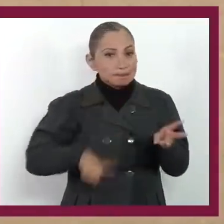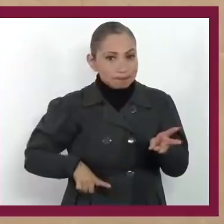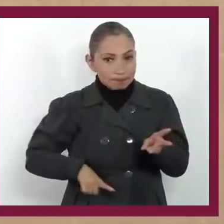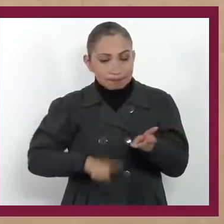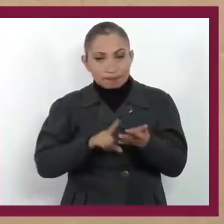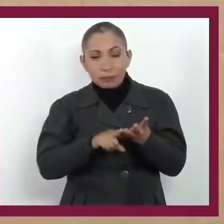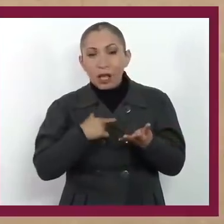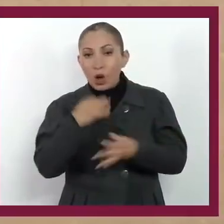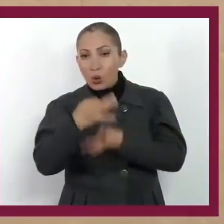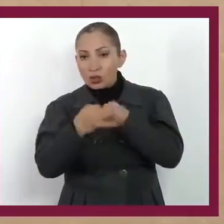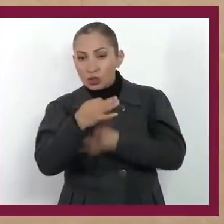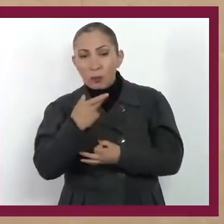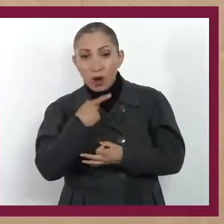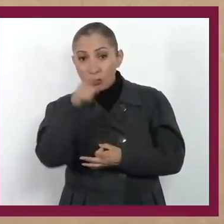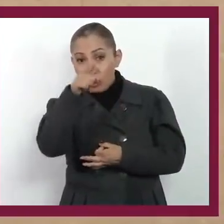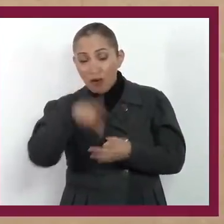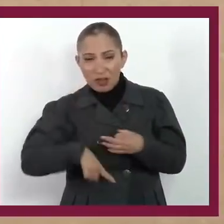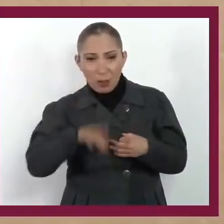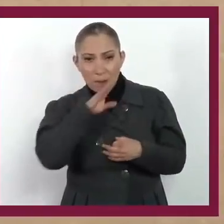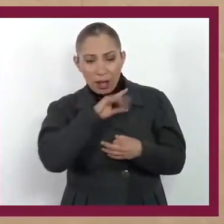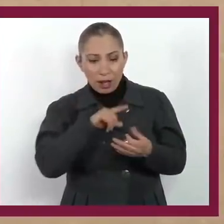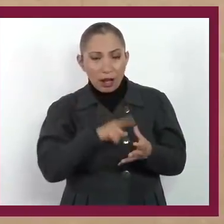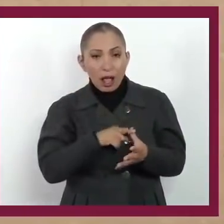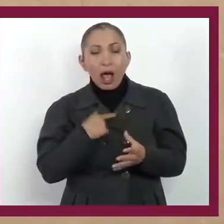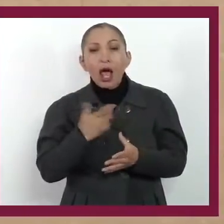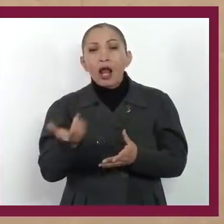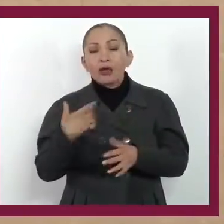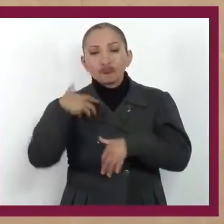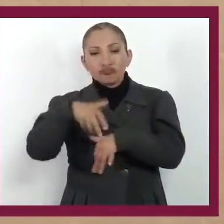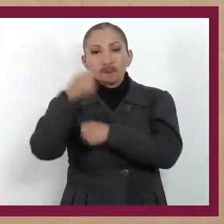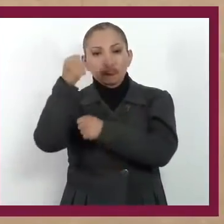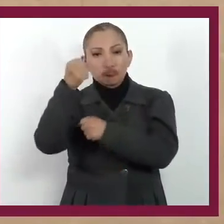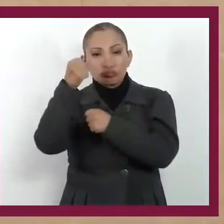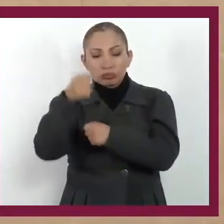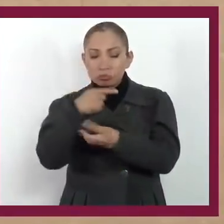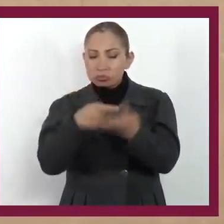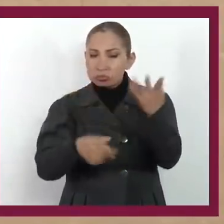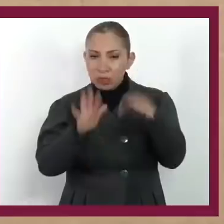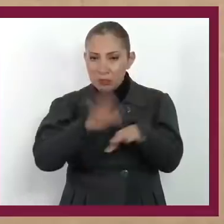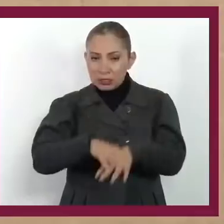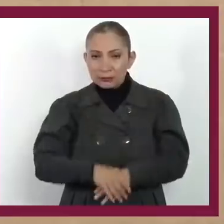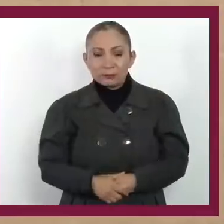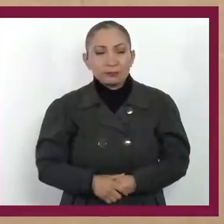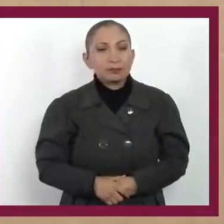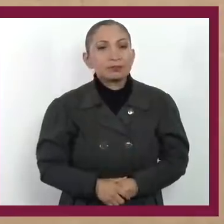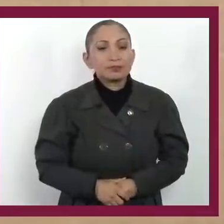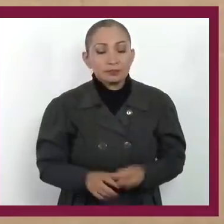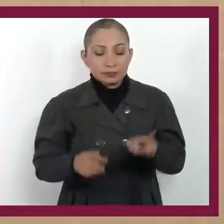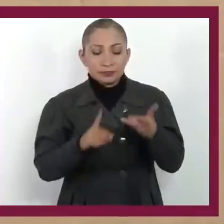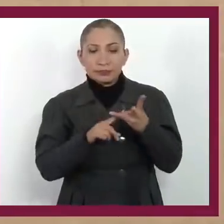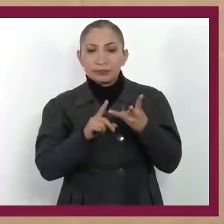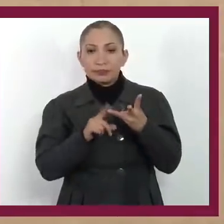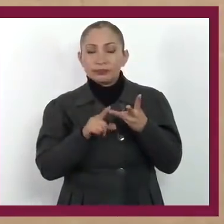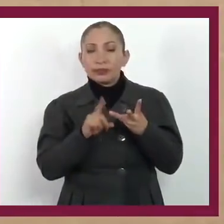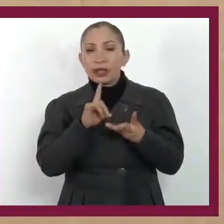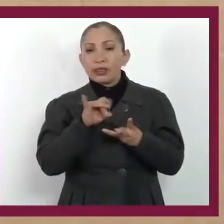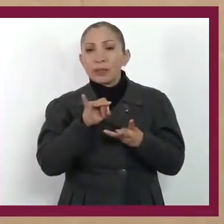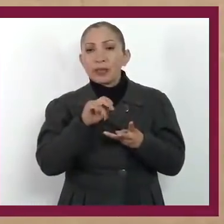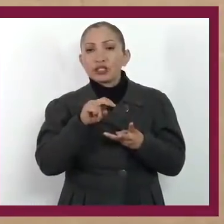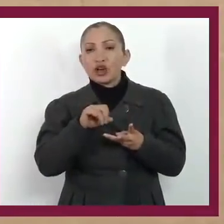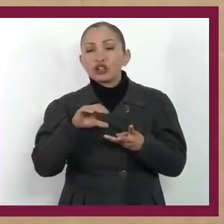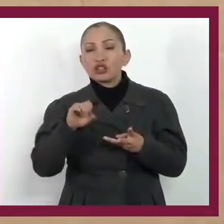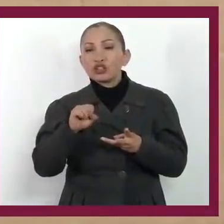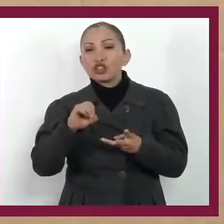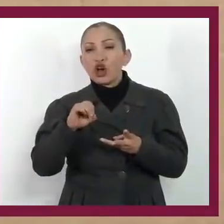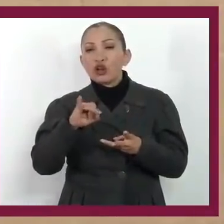gobierno, al juicio político a los gobernantes, a la manifestación, entre otros. La tercera es la dimensión social de